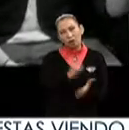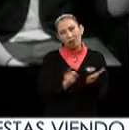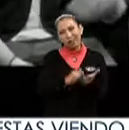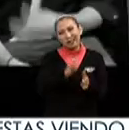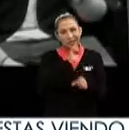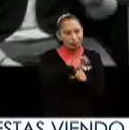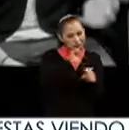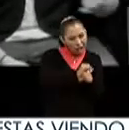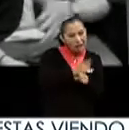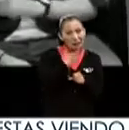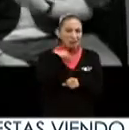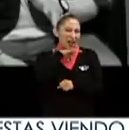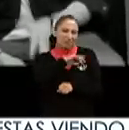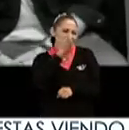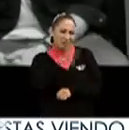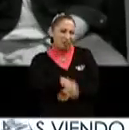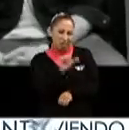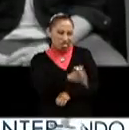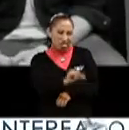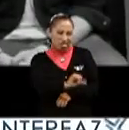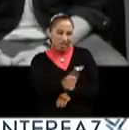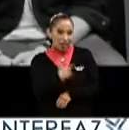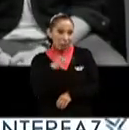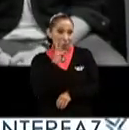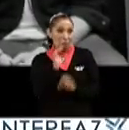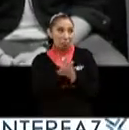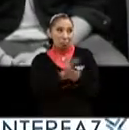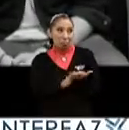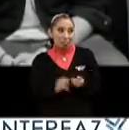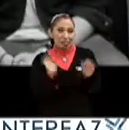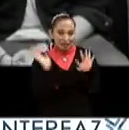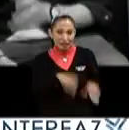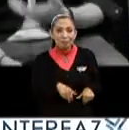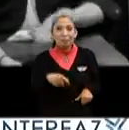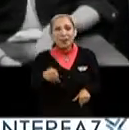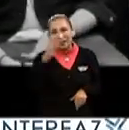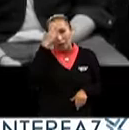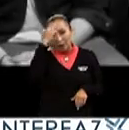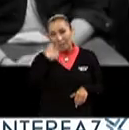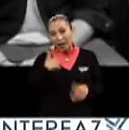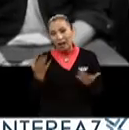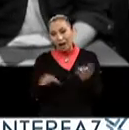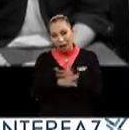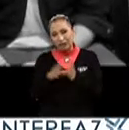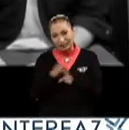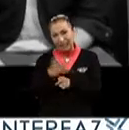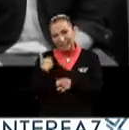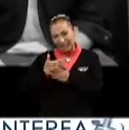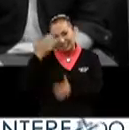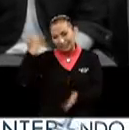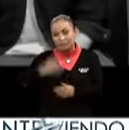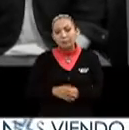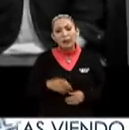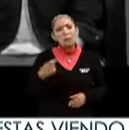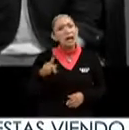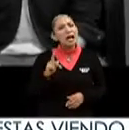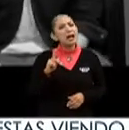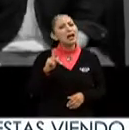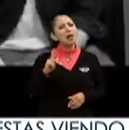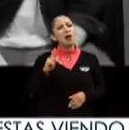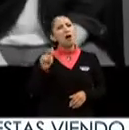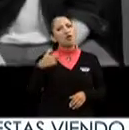cosas en la secundaria bastante malas, afortunadamente no queda evidencia de nada de eso, pero recuerdo haber escrito cosas así. Sin embargo, creo